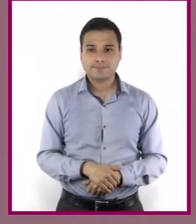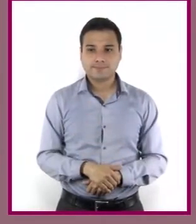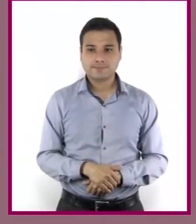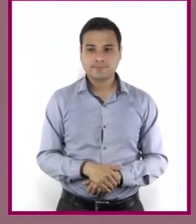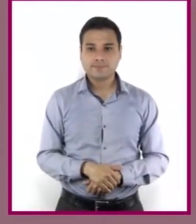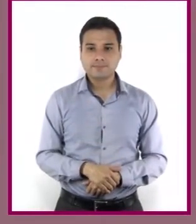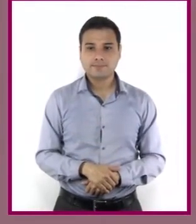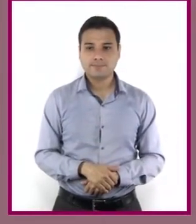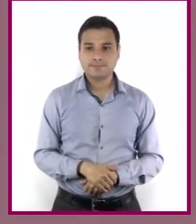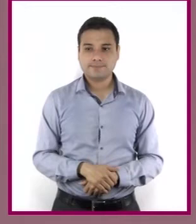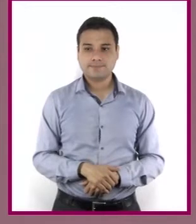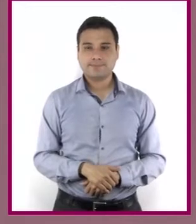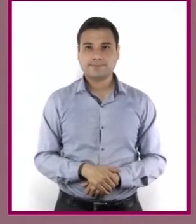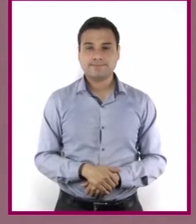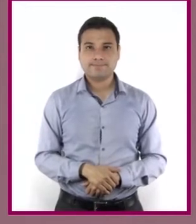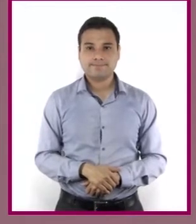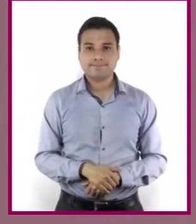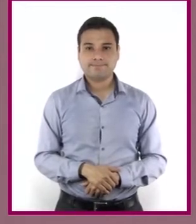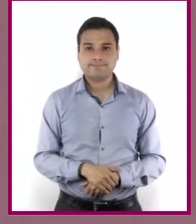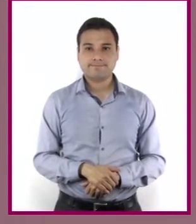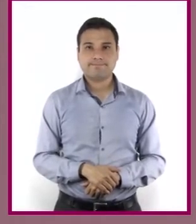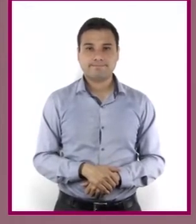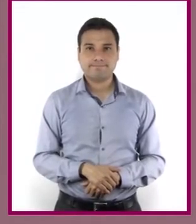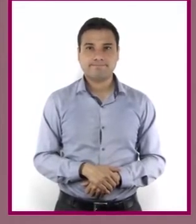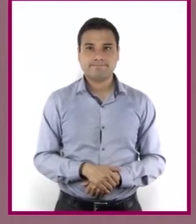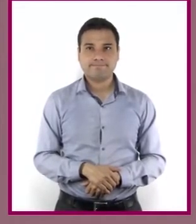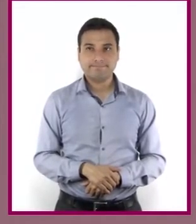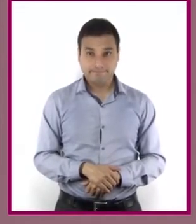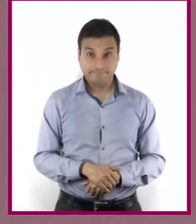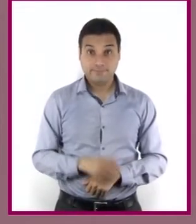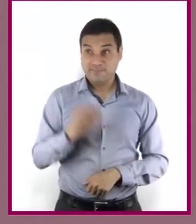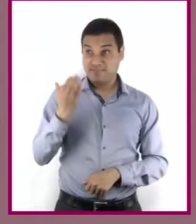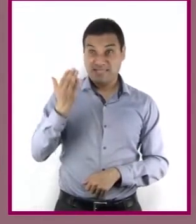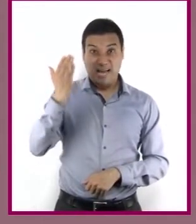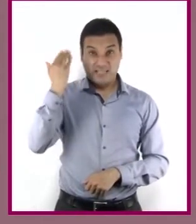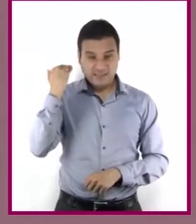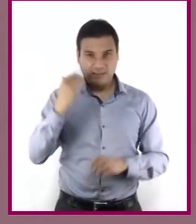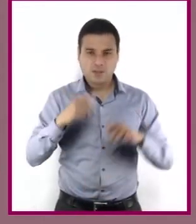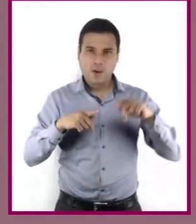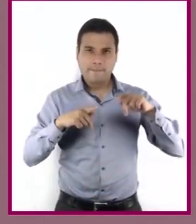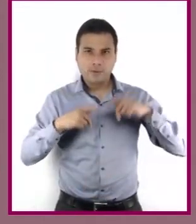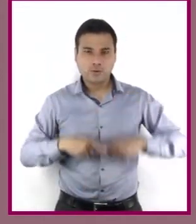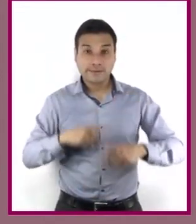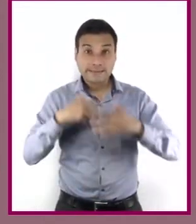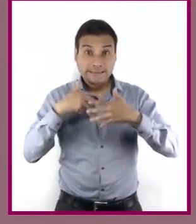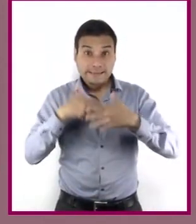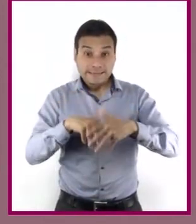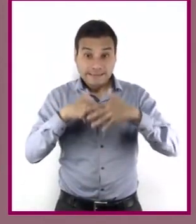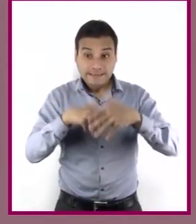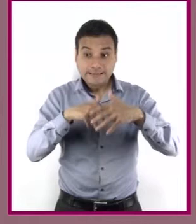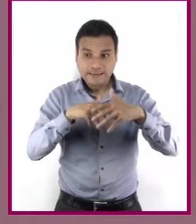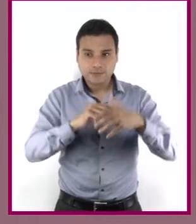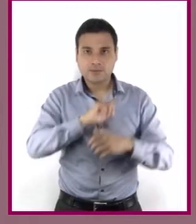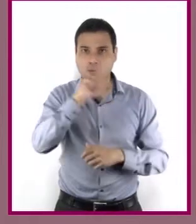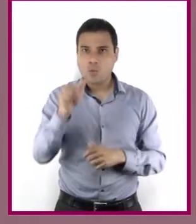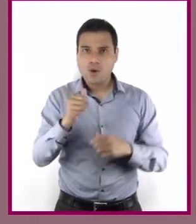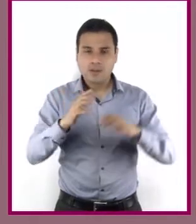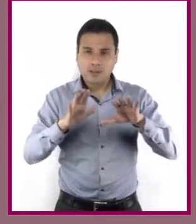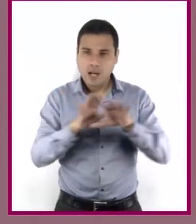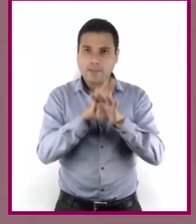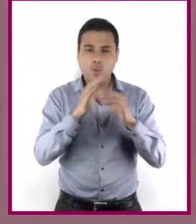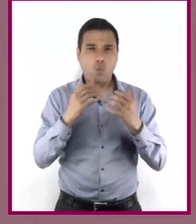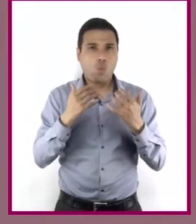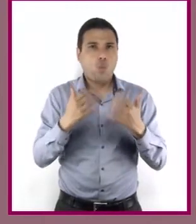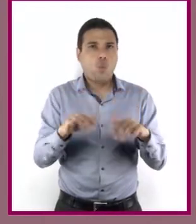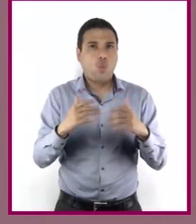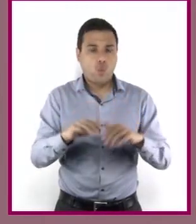Vemos que lo acontecido en el pasado de alguna manera termina por incidir en el presente y potencialmente ser la causa de lo que